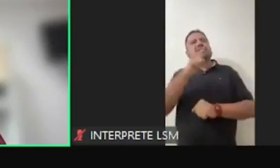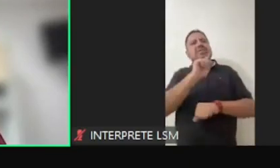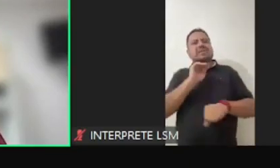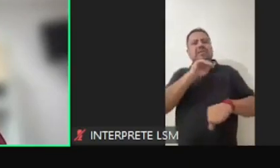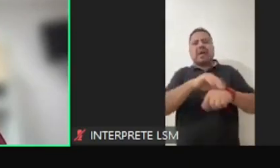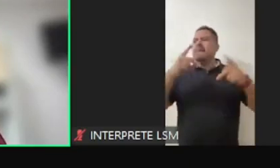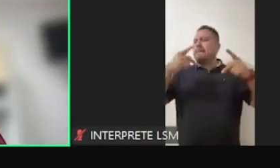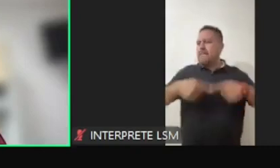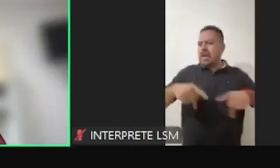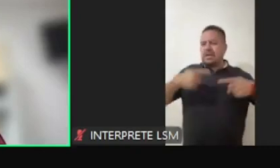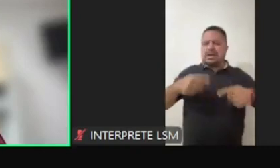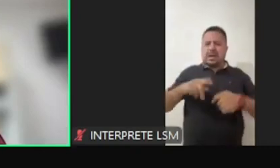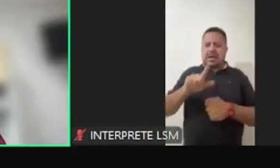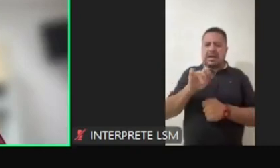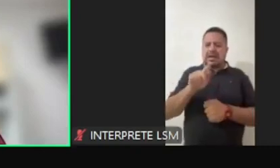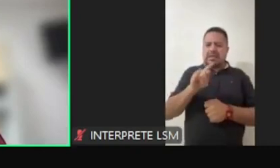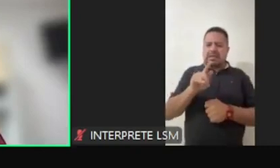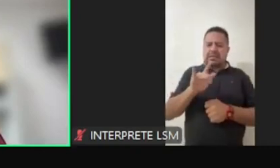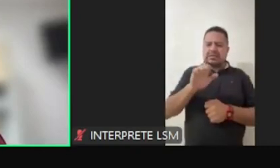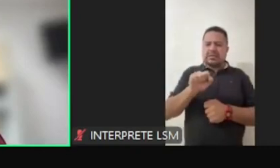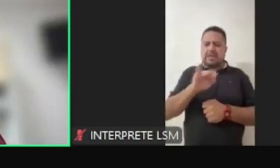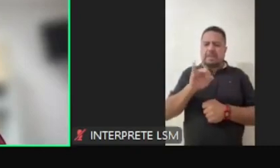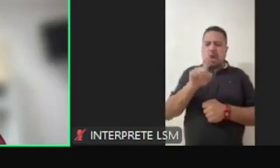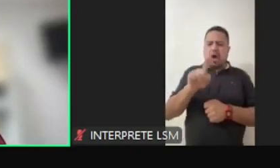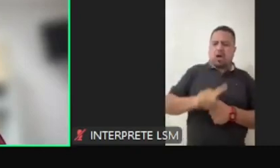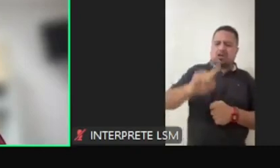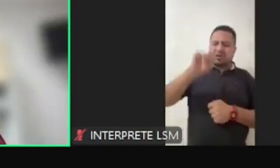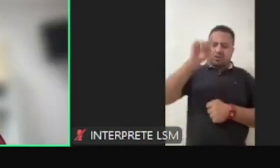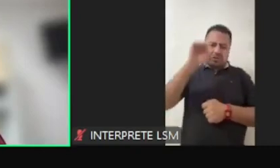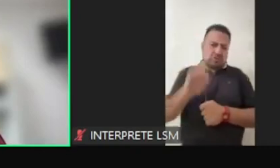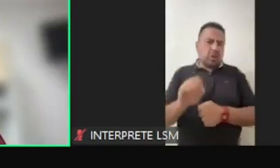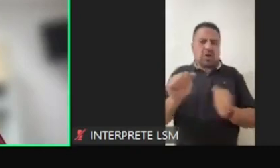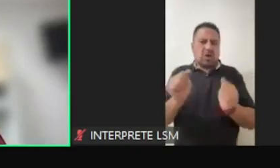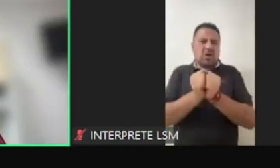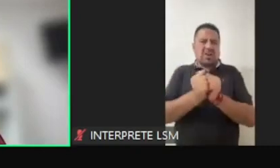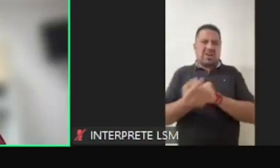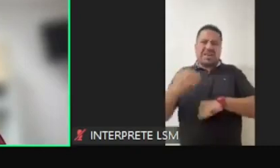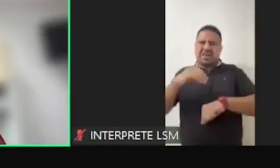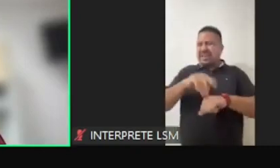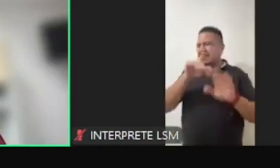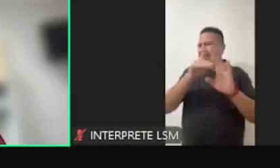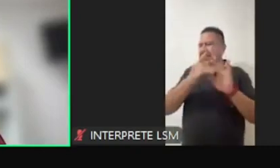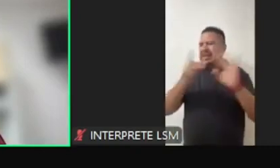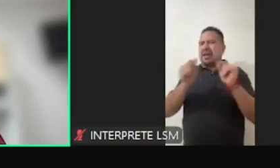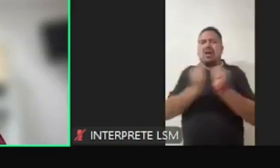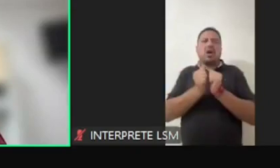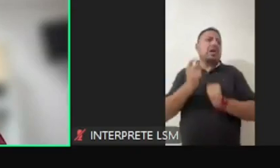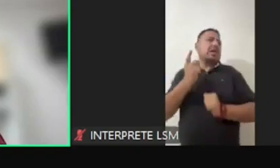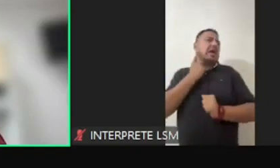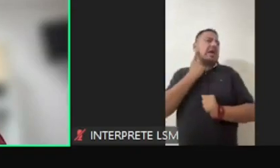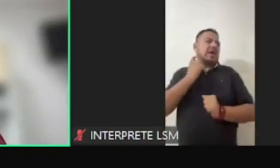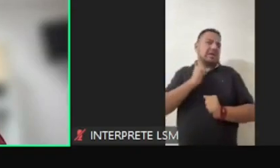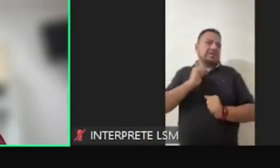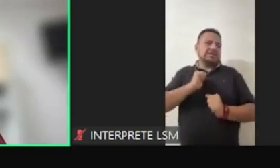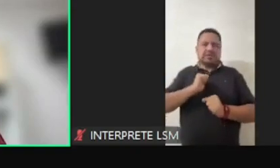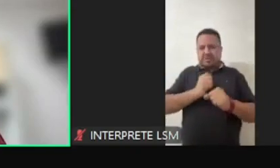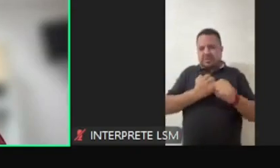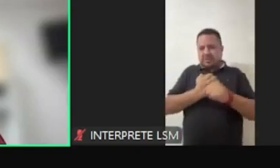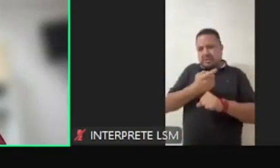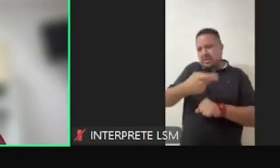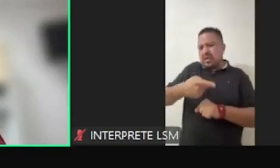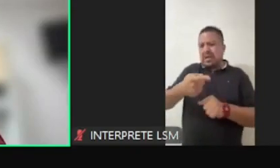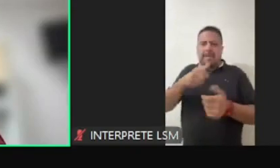ciudadana Leticia moo Hernández en la poca de los hechos contaba con la calidad de diputada local por el principio de